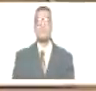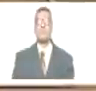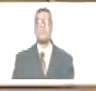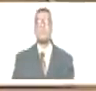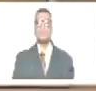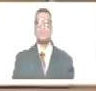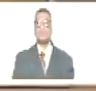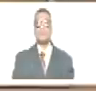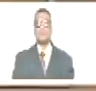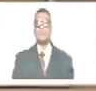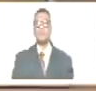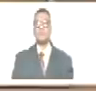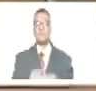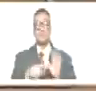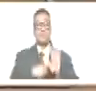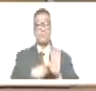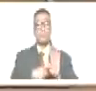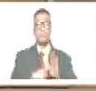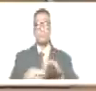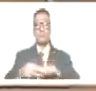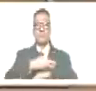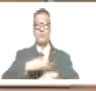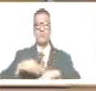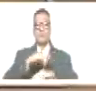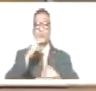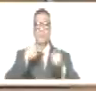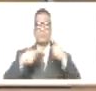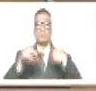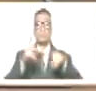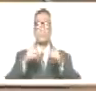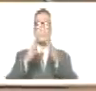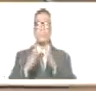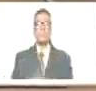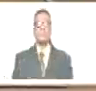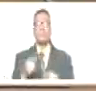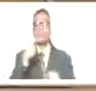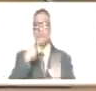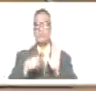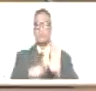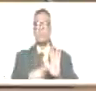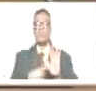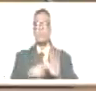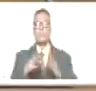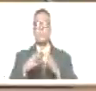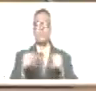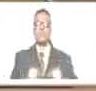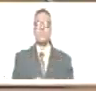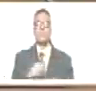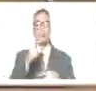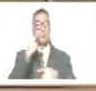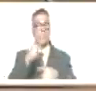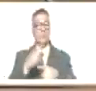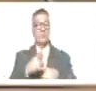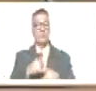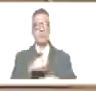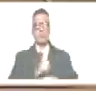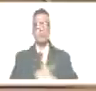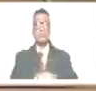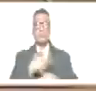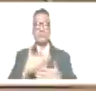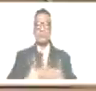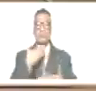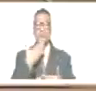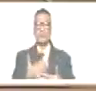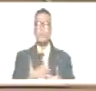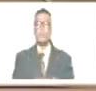con la solicitud presentada por el Ministerio Público, se evidenció que los hechos objetos de la presente solicitud comprometen